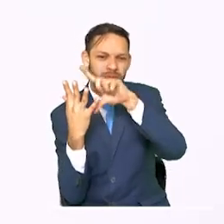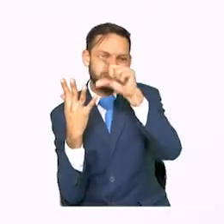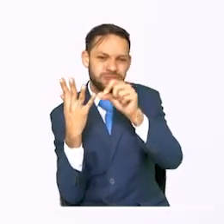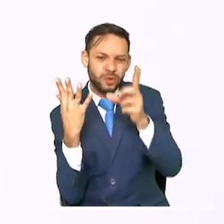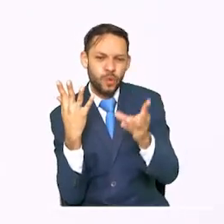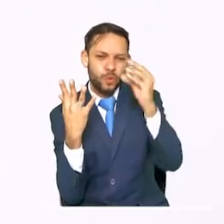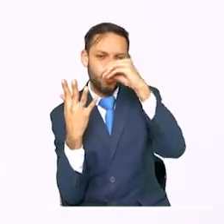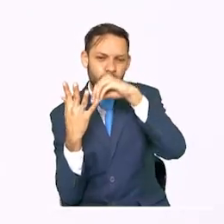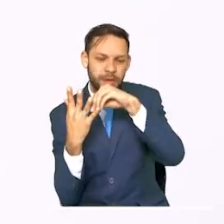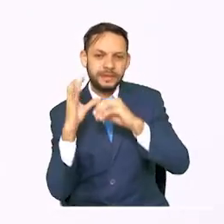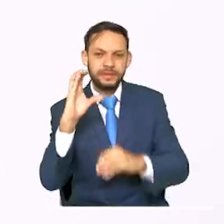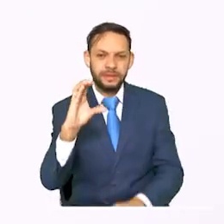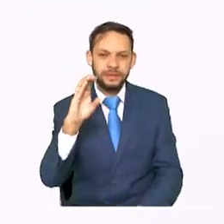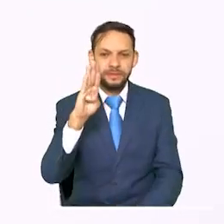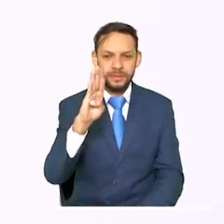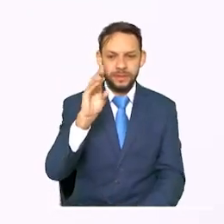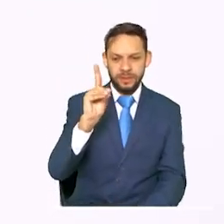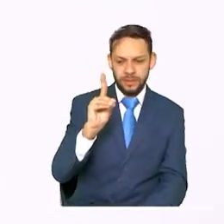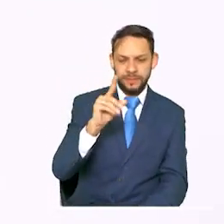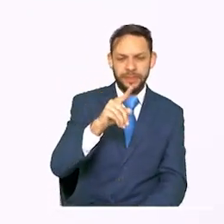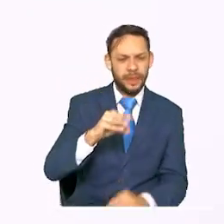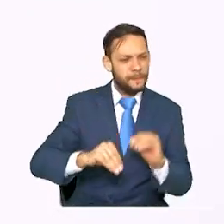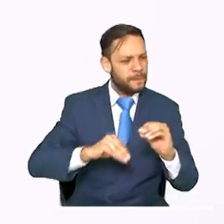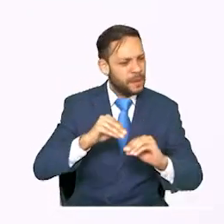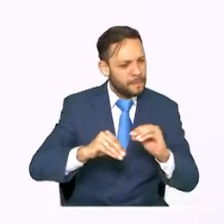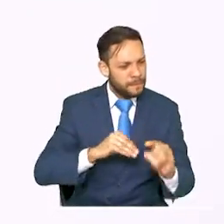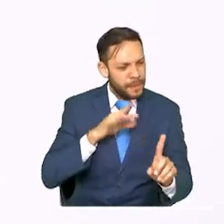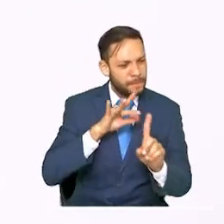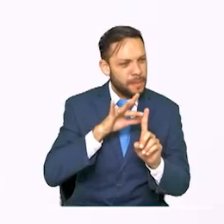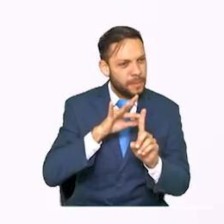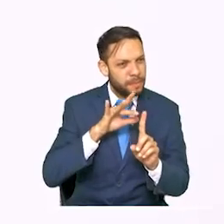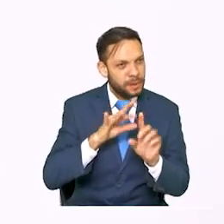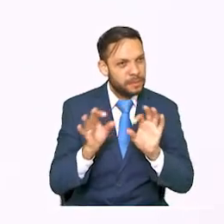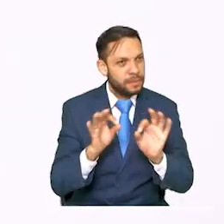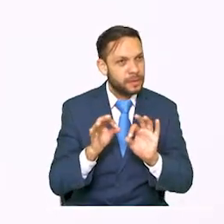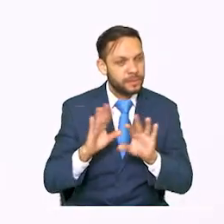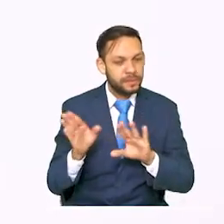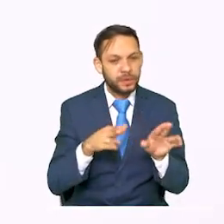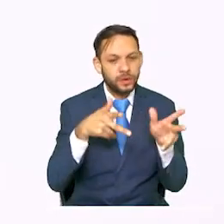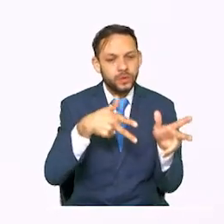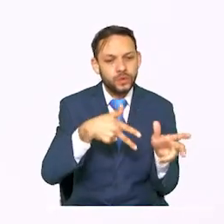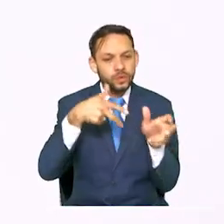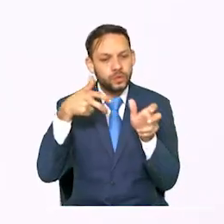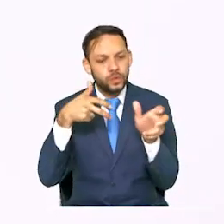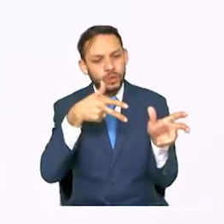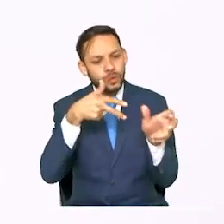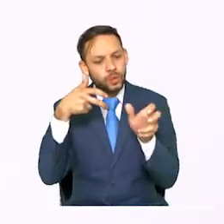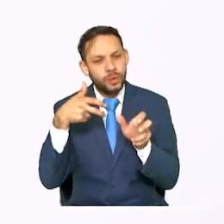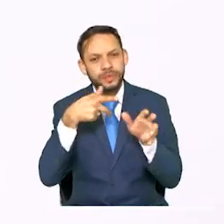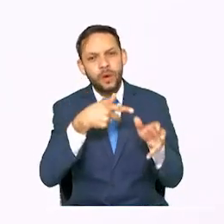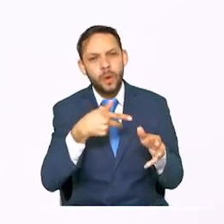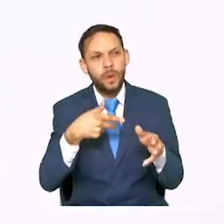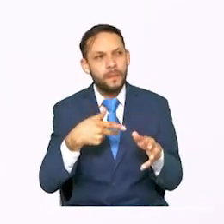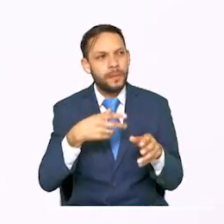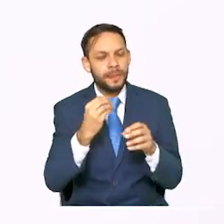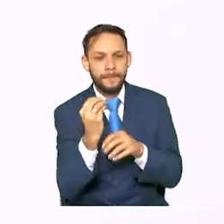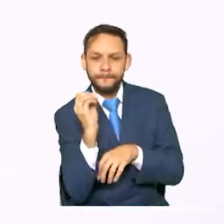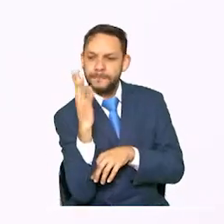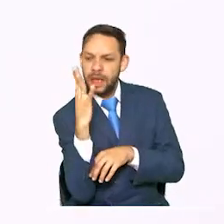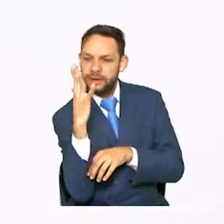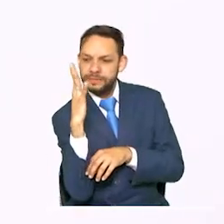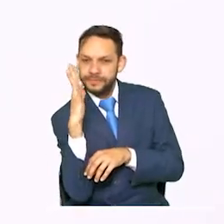componente terapéutico que se está manejando pues en este momento. Esa extracción se hace a partir de plantas que vienen